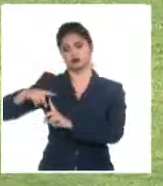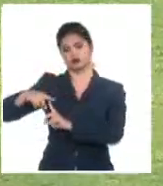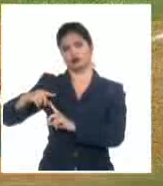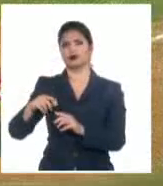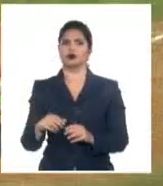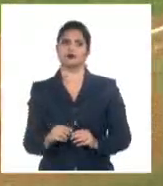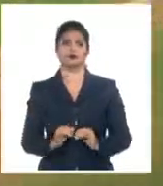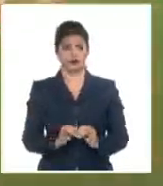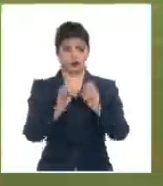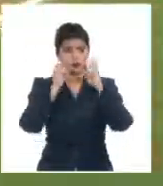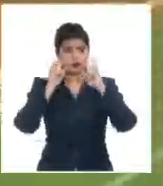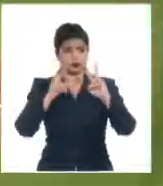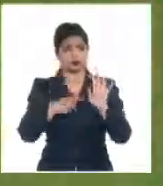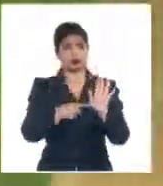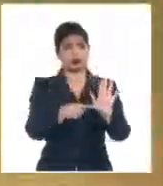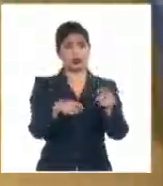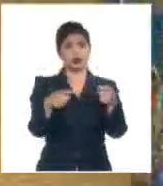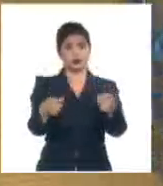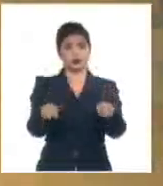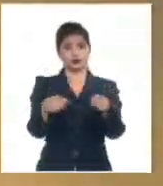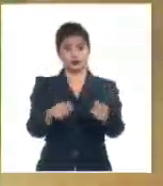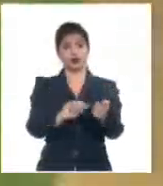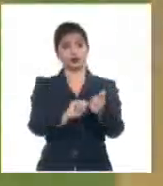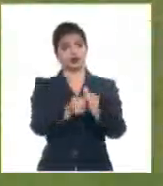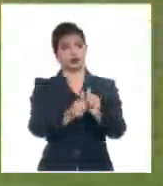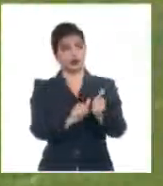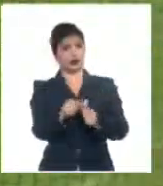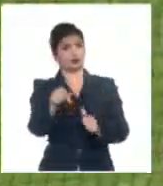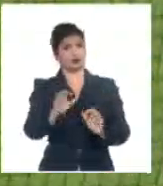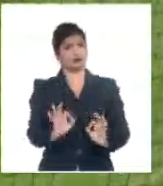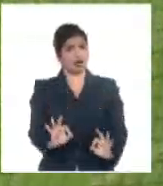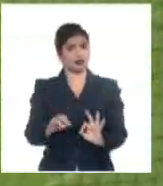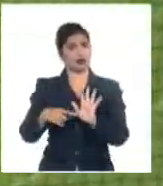transmitido en vivo por el canal Telerebel. Estamos viendo el enfrentamiento en este momento,